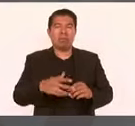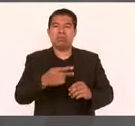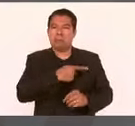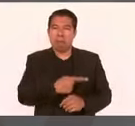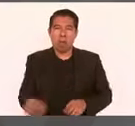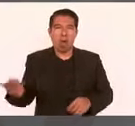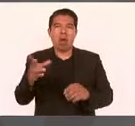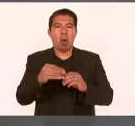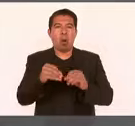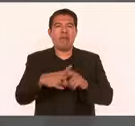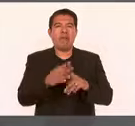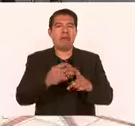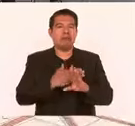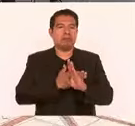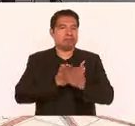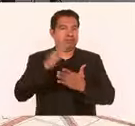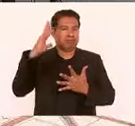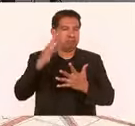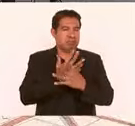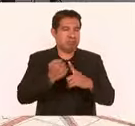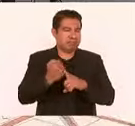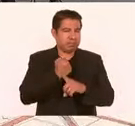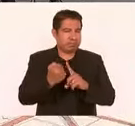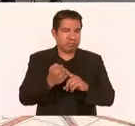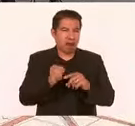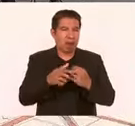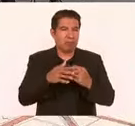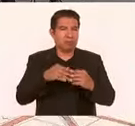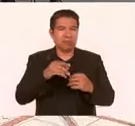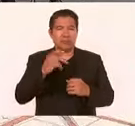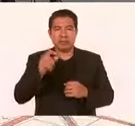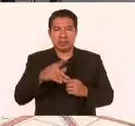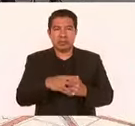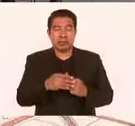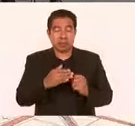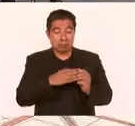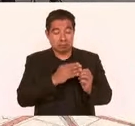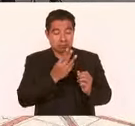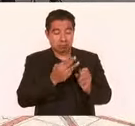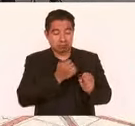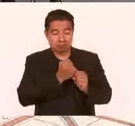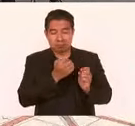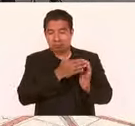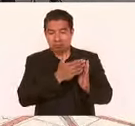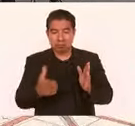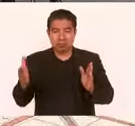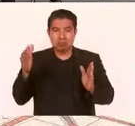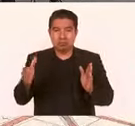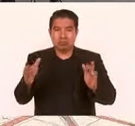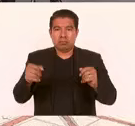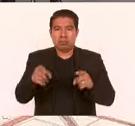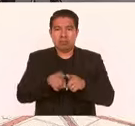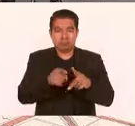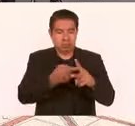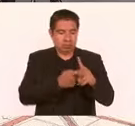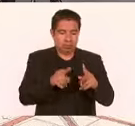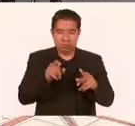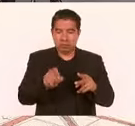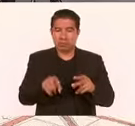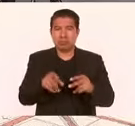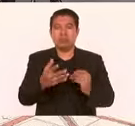de violencia. A lo largo de estos más de tres años, podemos decir más de tres años porque iniciamos nuestro